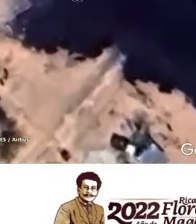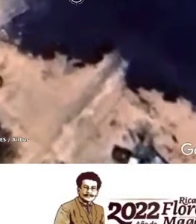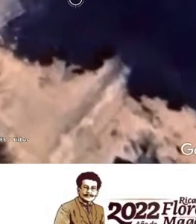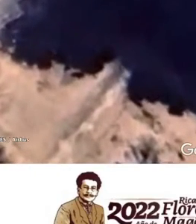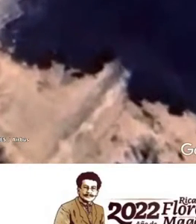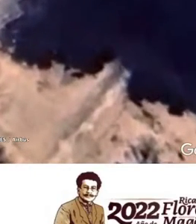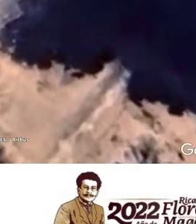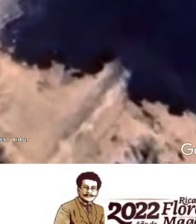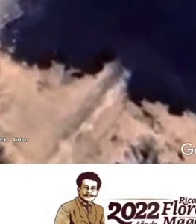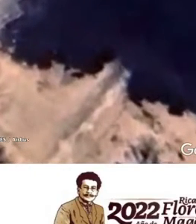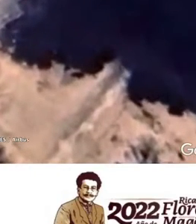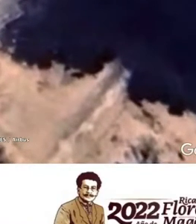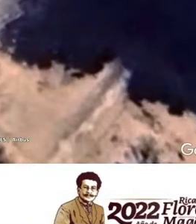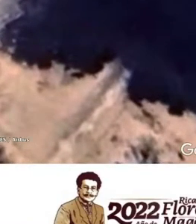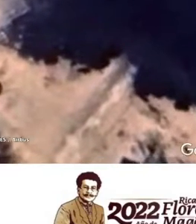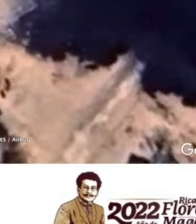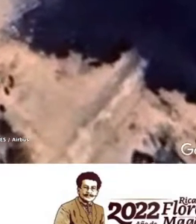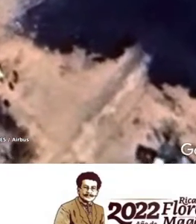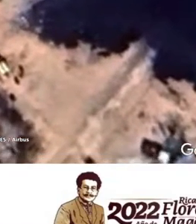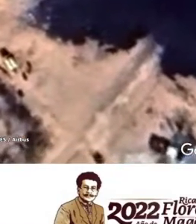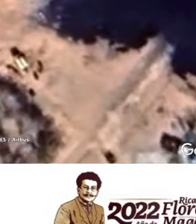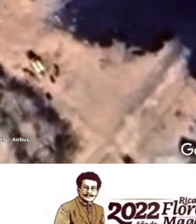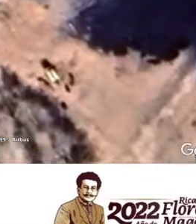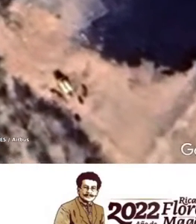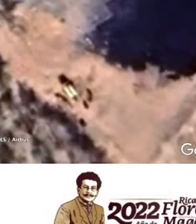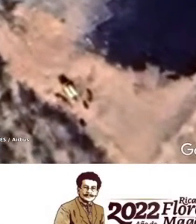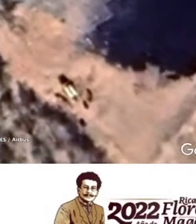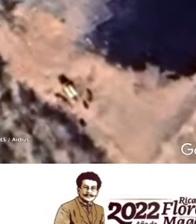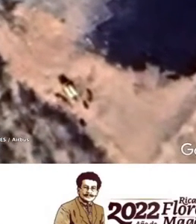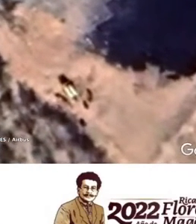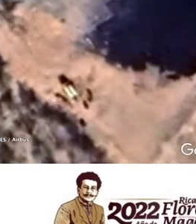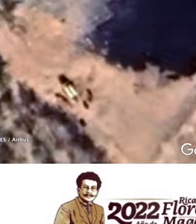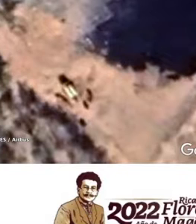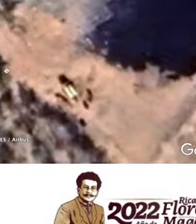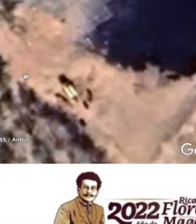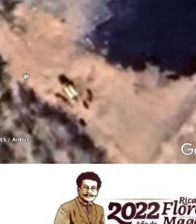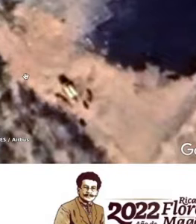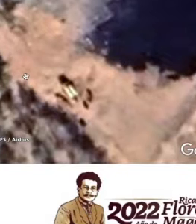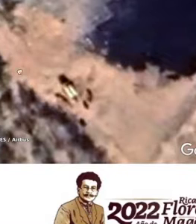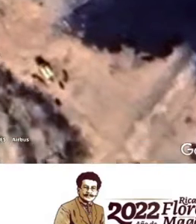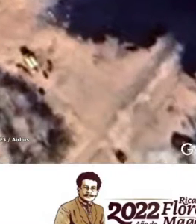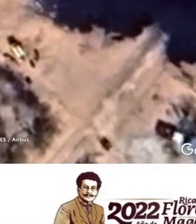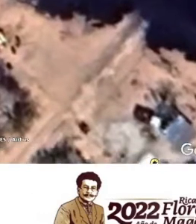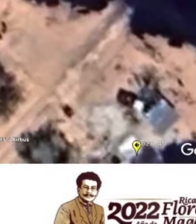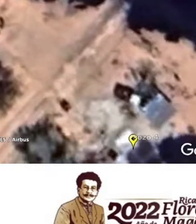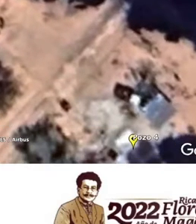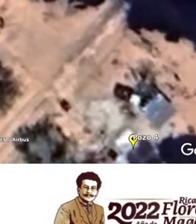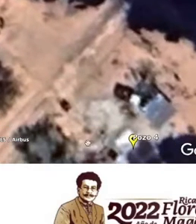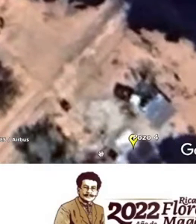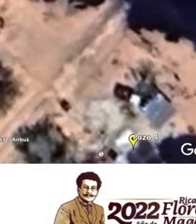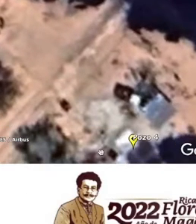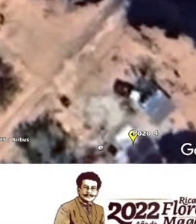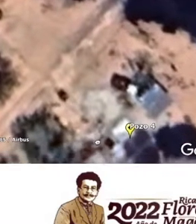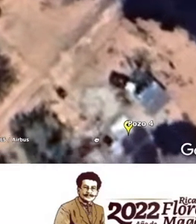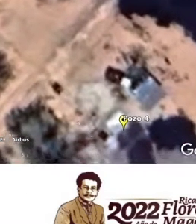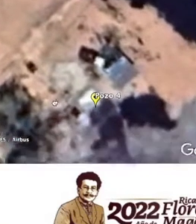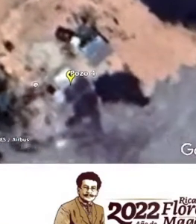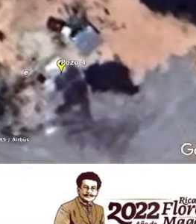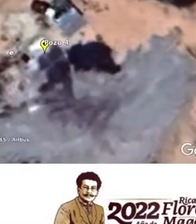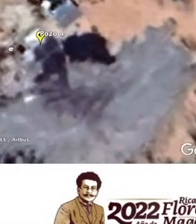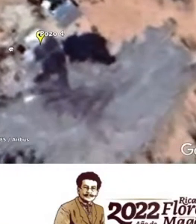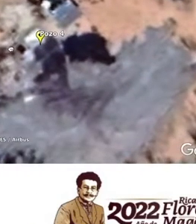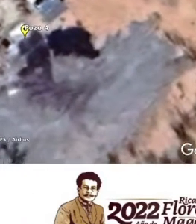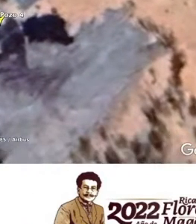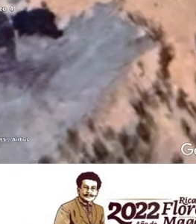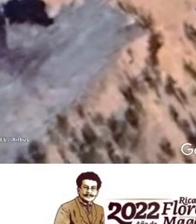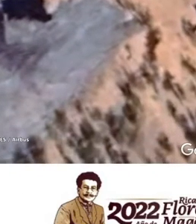encuentran inundados. Se han instalado arreglos de las bombas con la finalidad de bajar el espejo de agua para